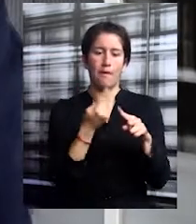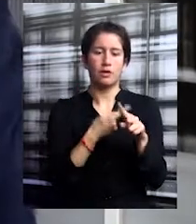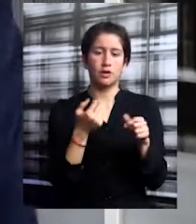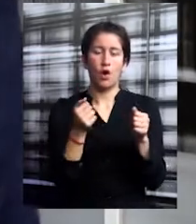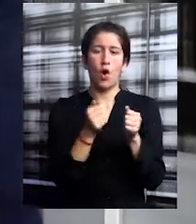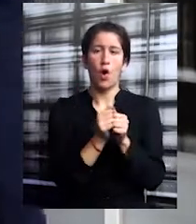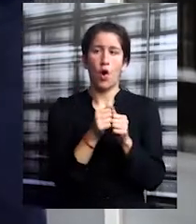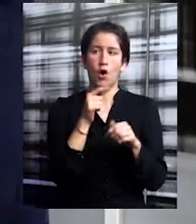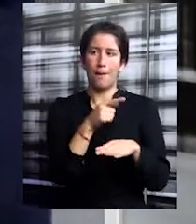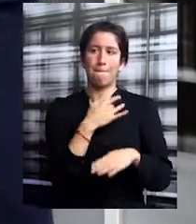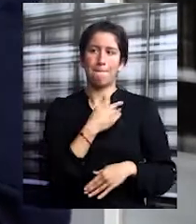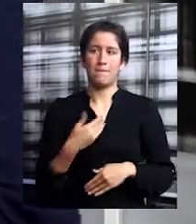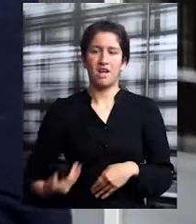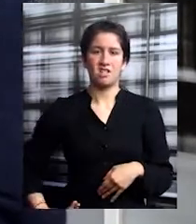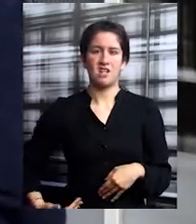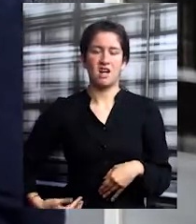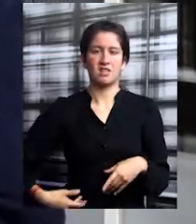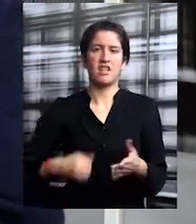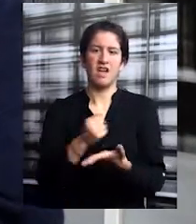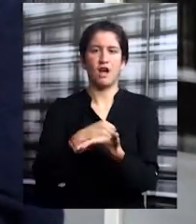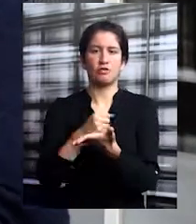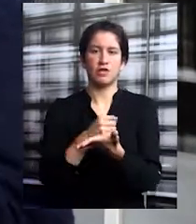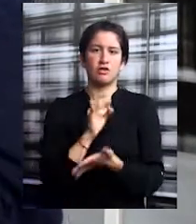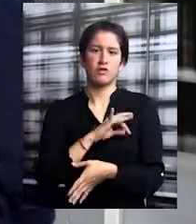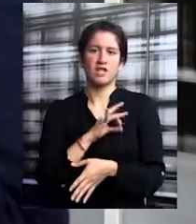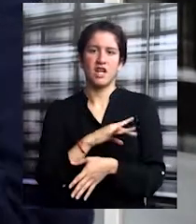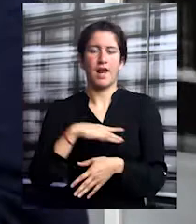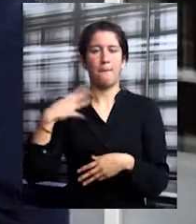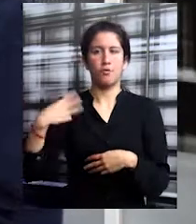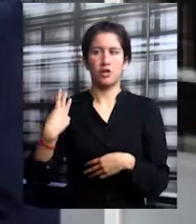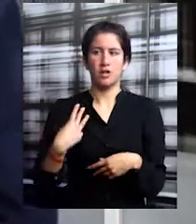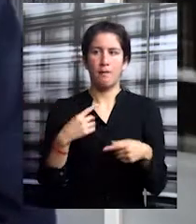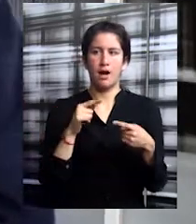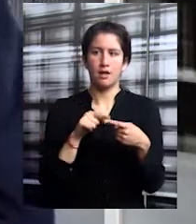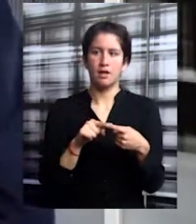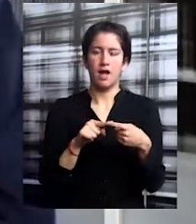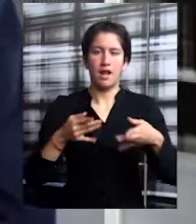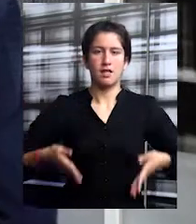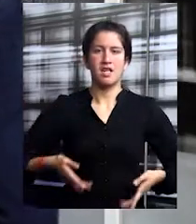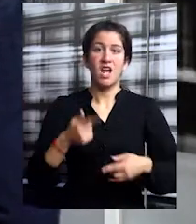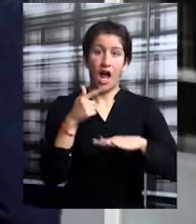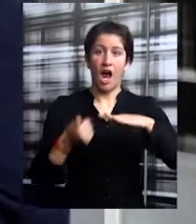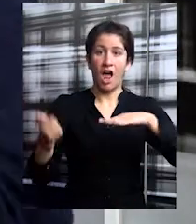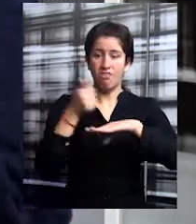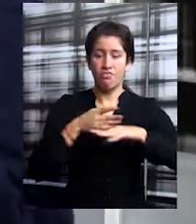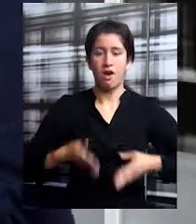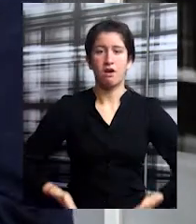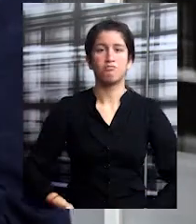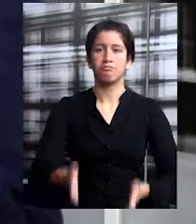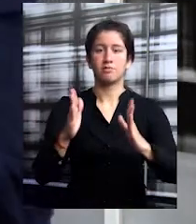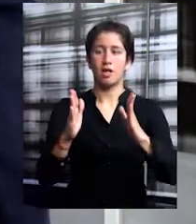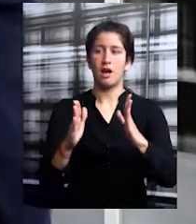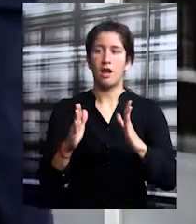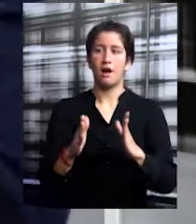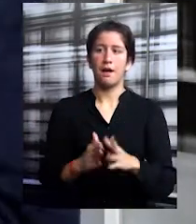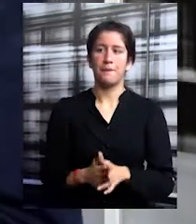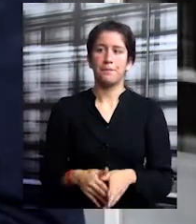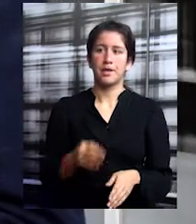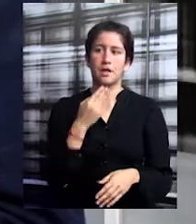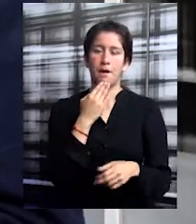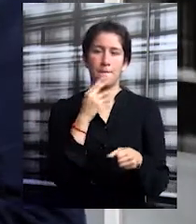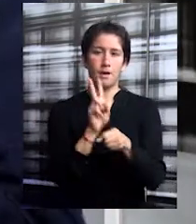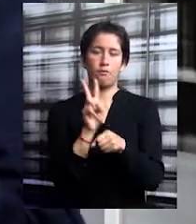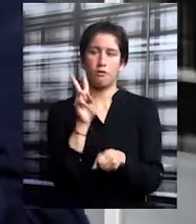presidente de Aconcagua, de la Asociación Chilena de Municipalidades, quien es alcalde de Calle Larga, hombre ligado al Partido